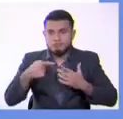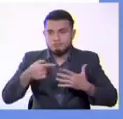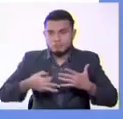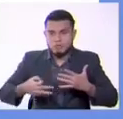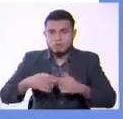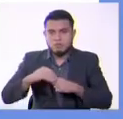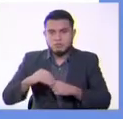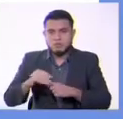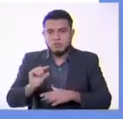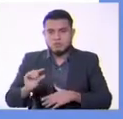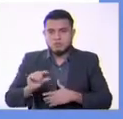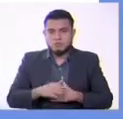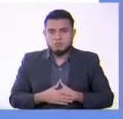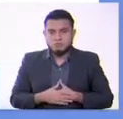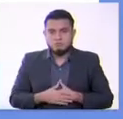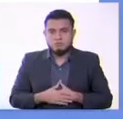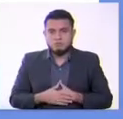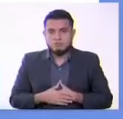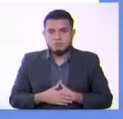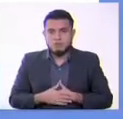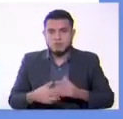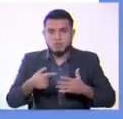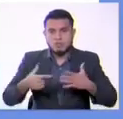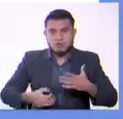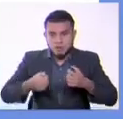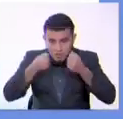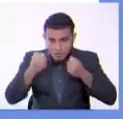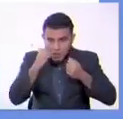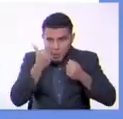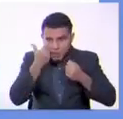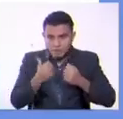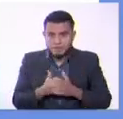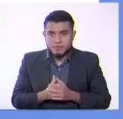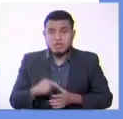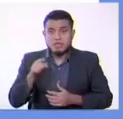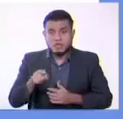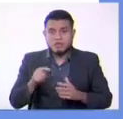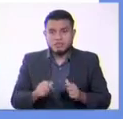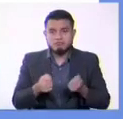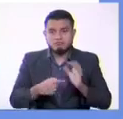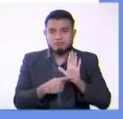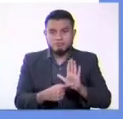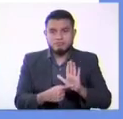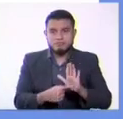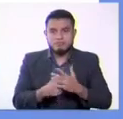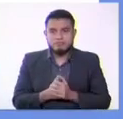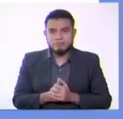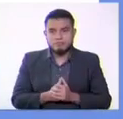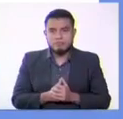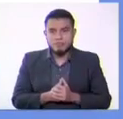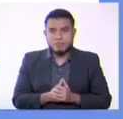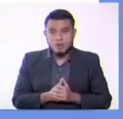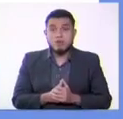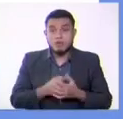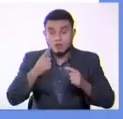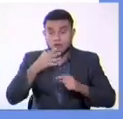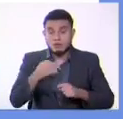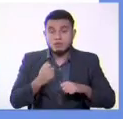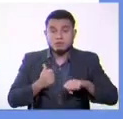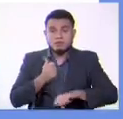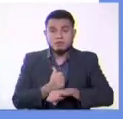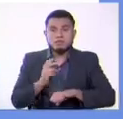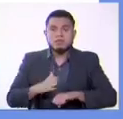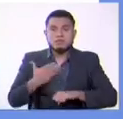especial que se llama Ley Penal Juvenil, que es esta que tenemos acá, la cual pues establece de